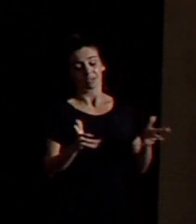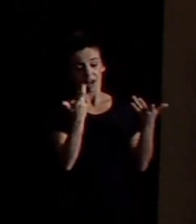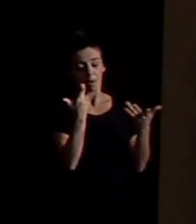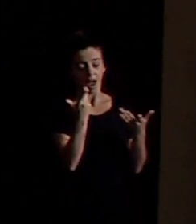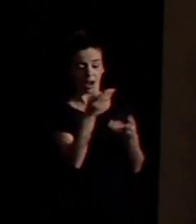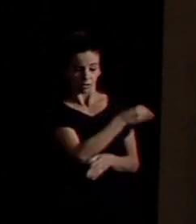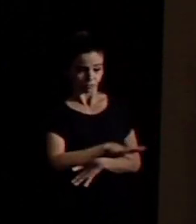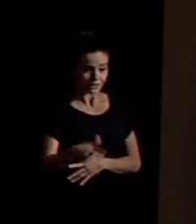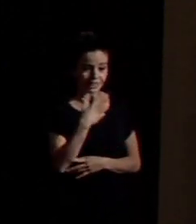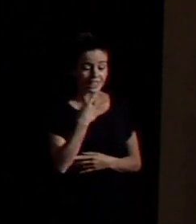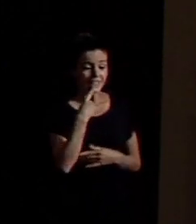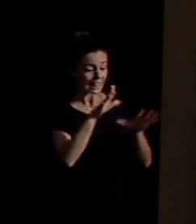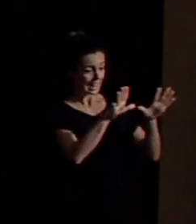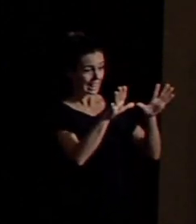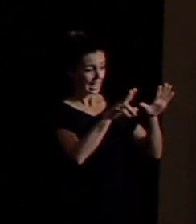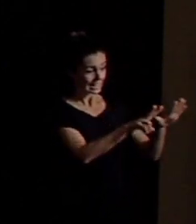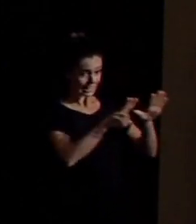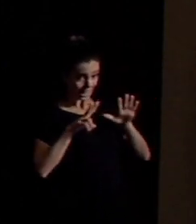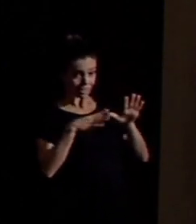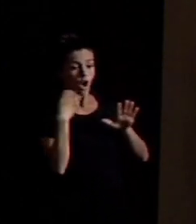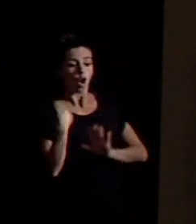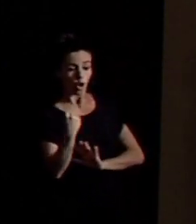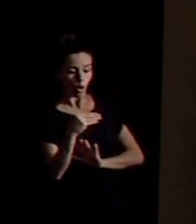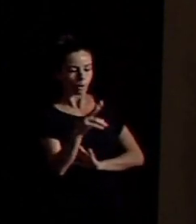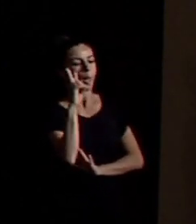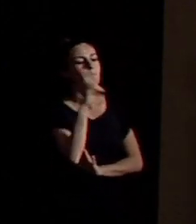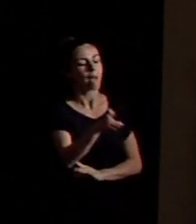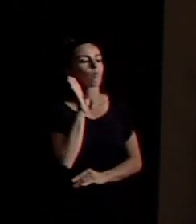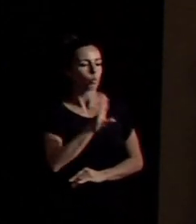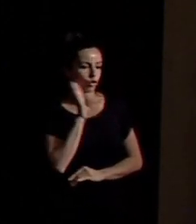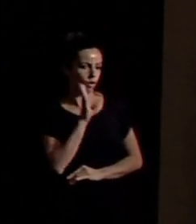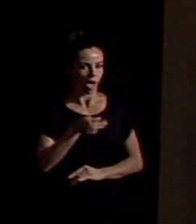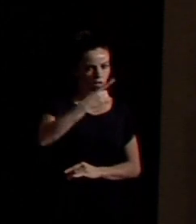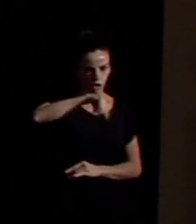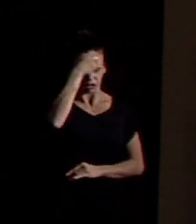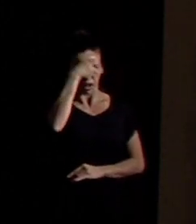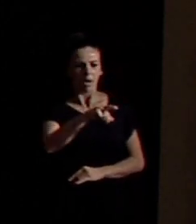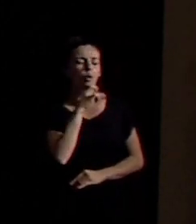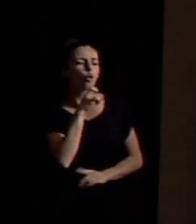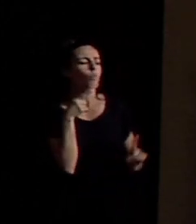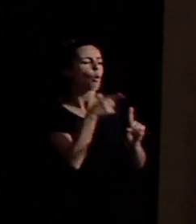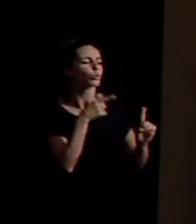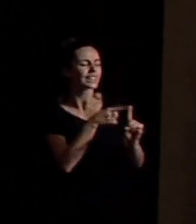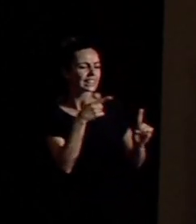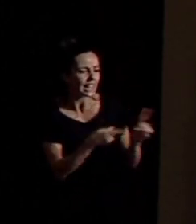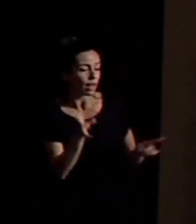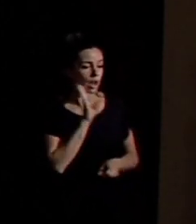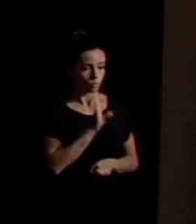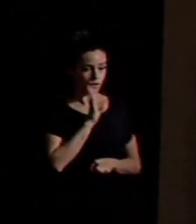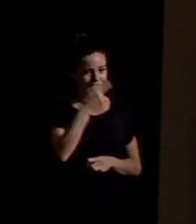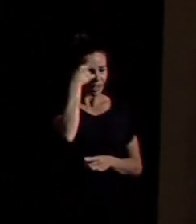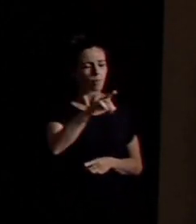consumen pornografía. Todos y todas sabemos, ¿no?, cómo es el uso de la pornografía, qué tipo de sexualidad